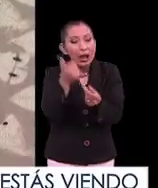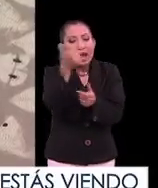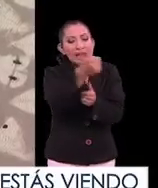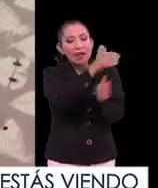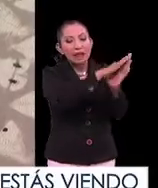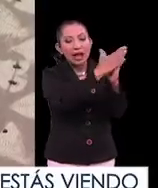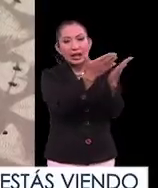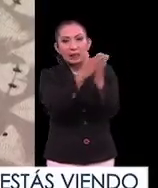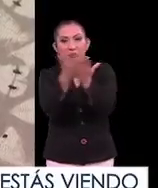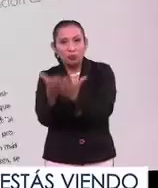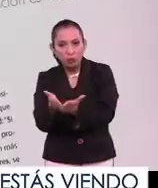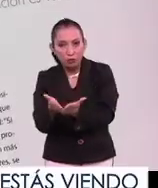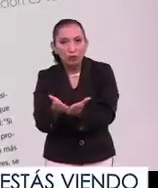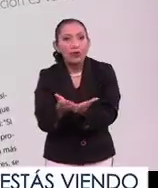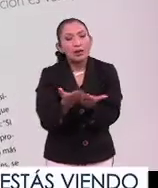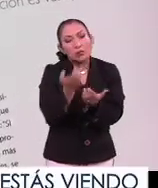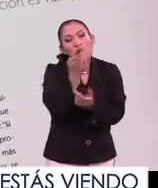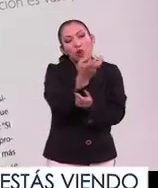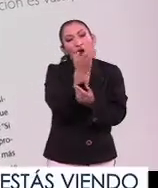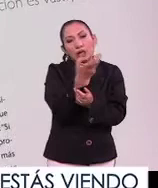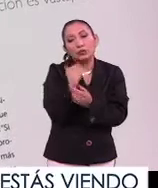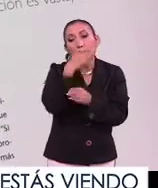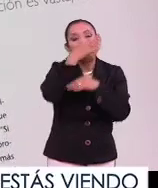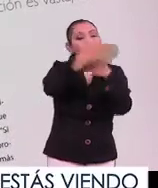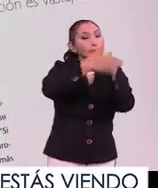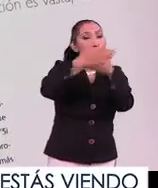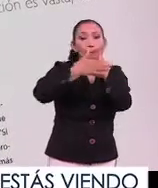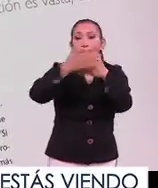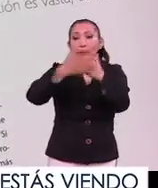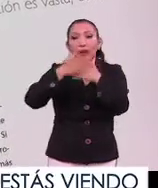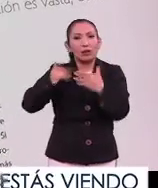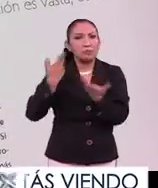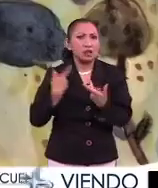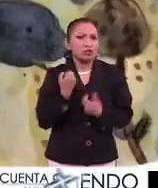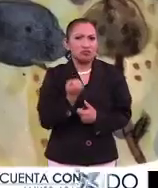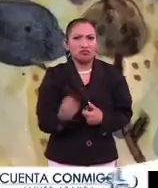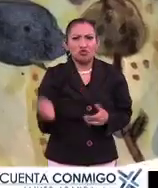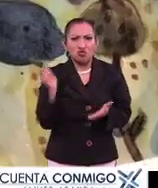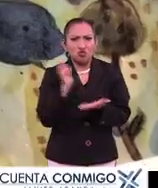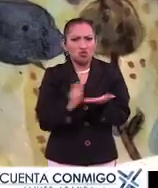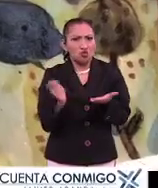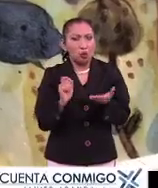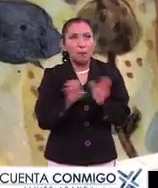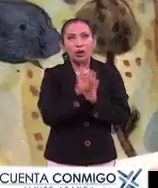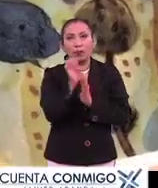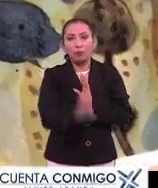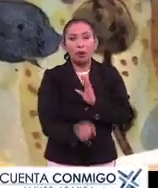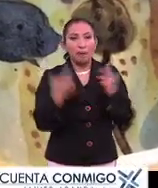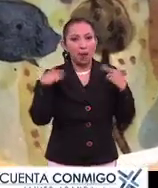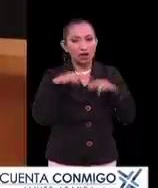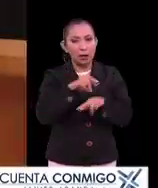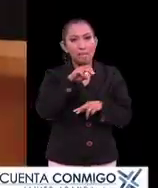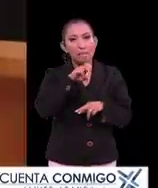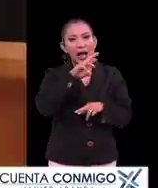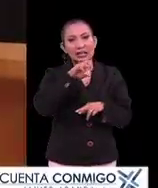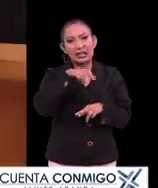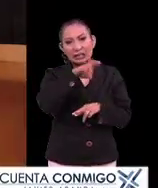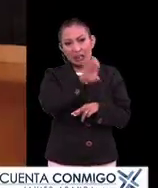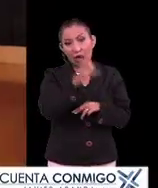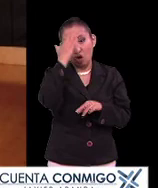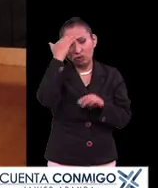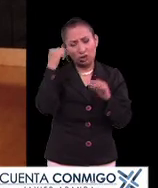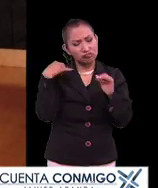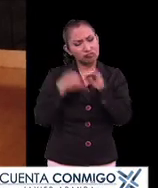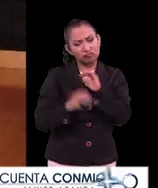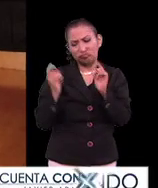cada una de nuestras publicaciones, y por eso es que convocamos a plumas muy, muy importantes como el maestro Manrique, que conocía